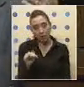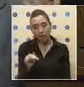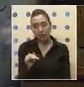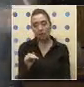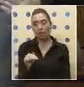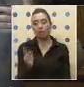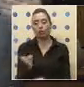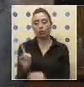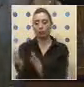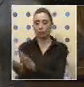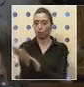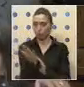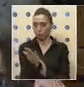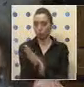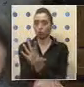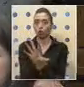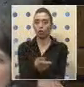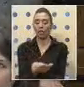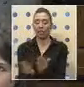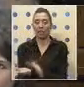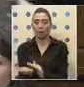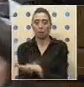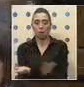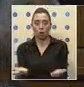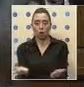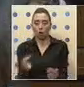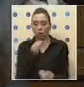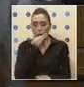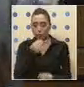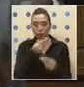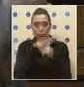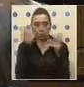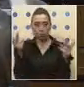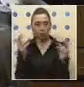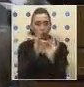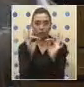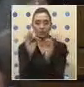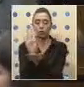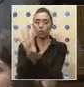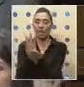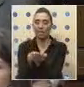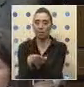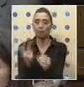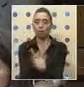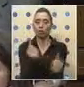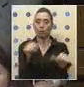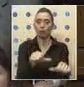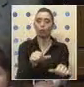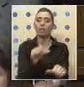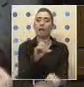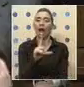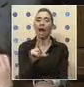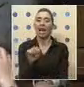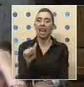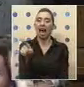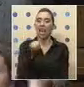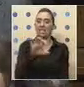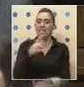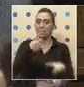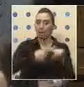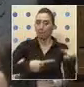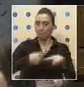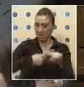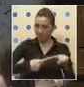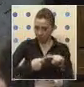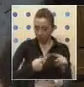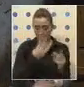demostrado todavía con ningún ejemplo, lo dijo públicamente, con ningún ejemplo que esto va a perjudicar a la clase media. Pero si los ejemplos están a